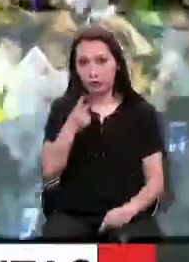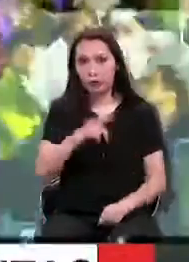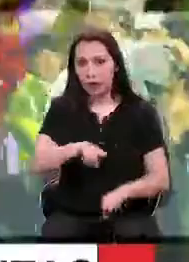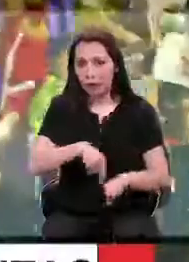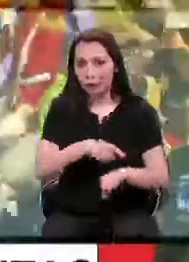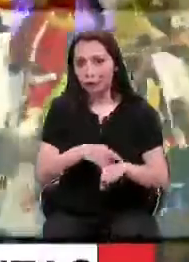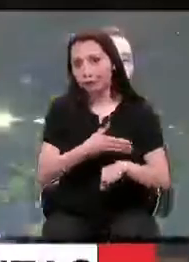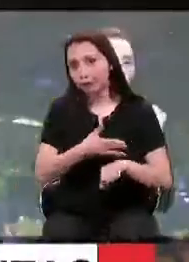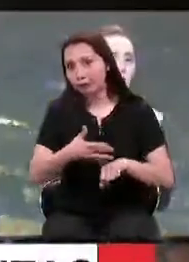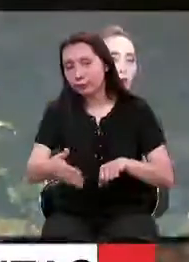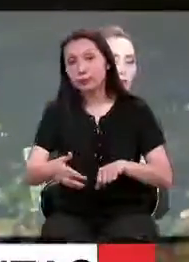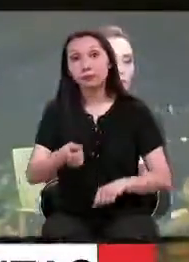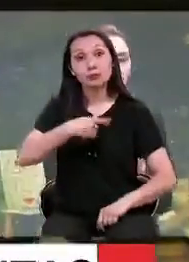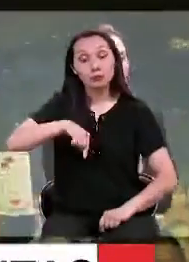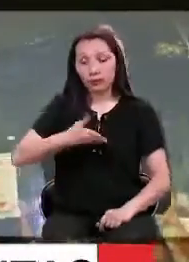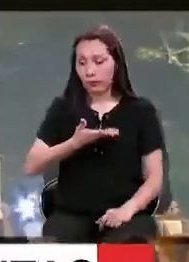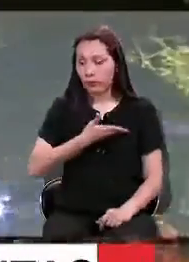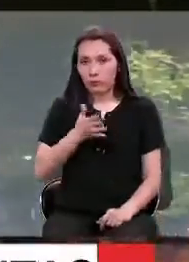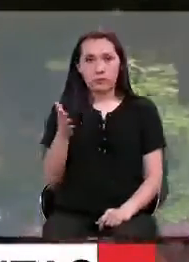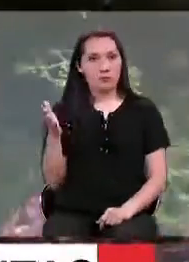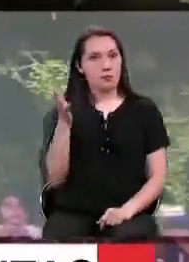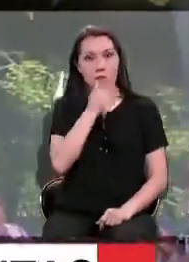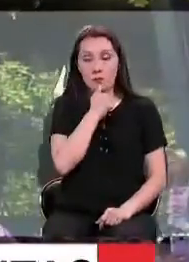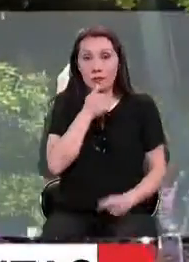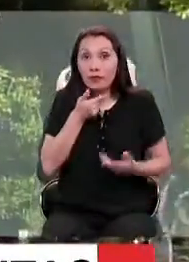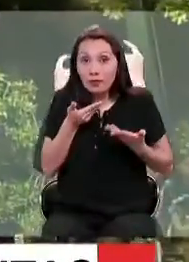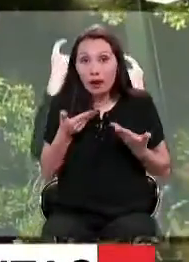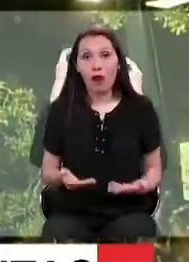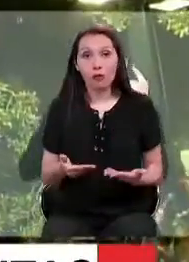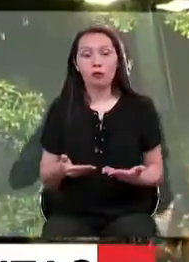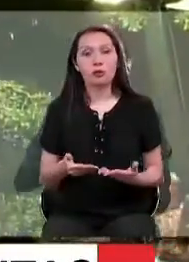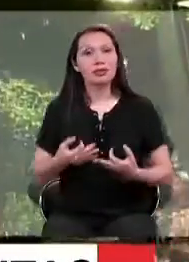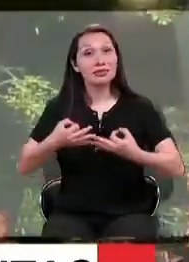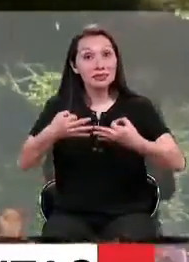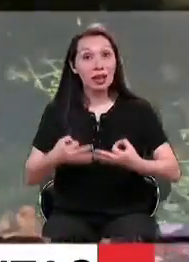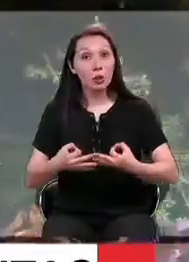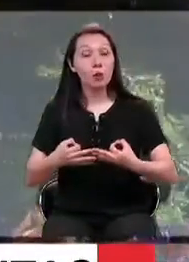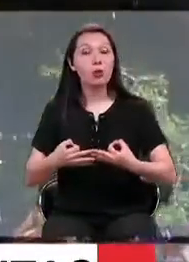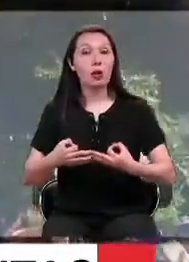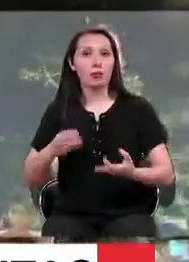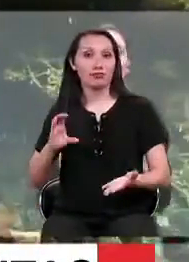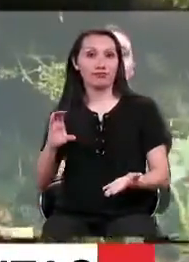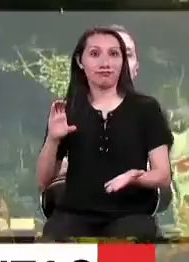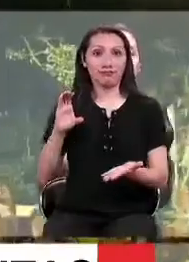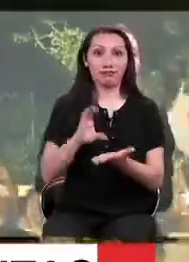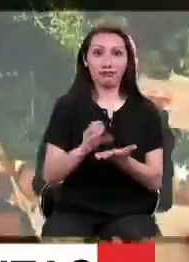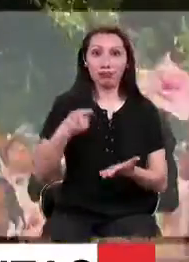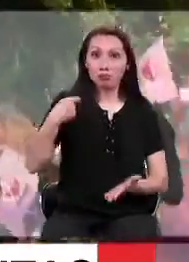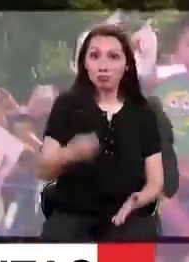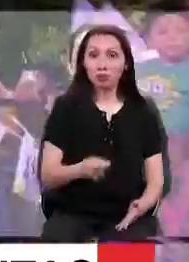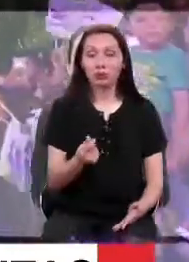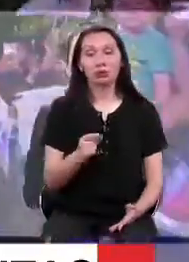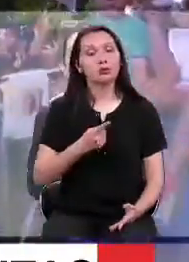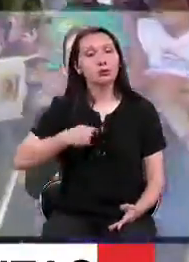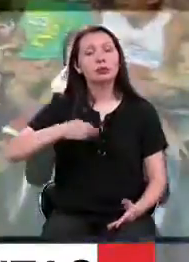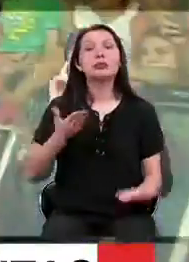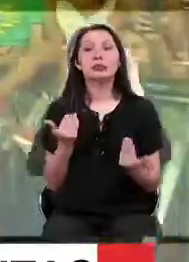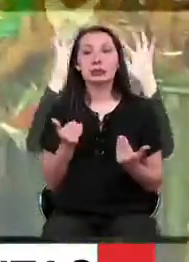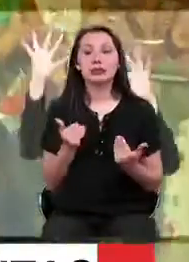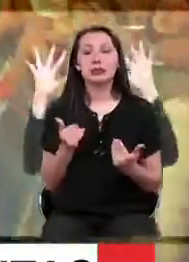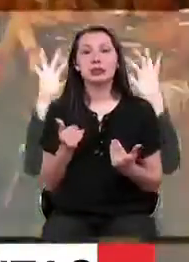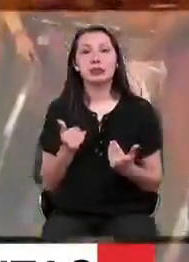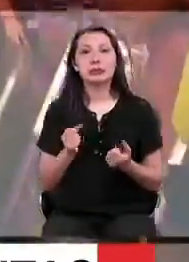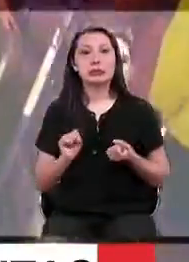horas. Pero nosotros no tenemos en este momento asegurada la donación. Nosotros necesitamos bajar un